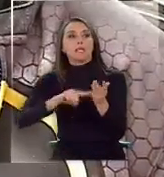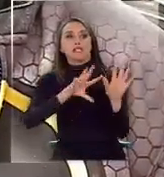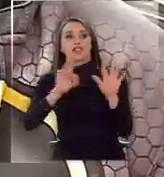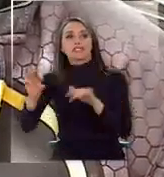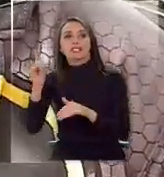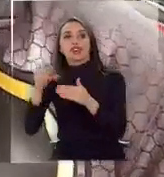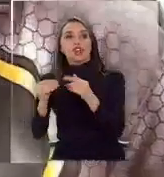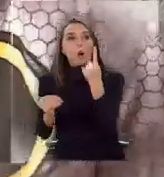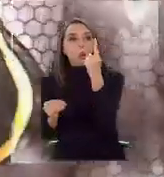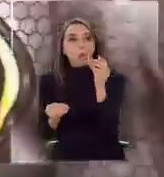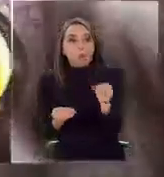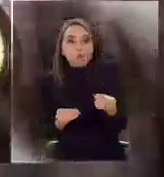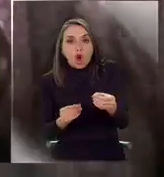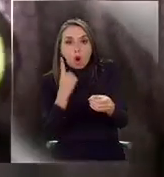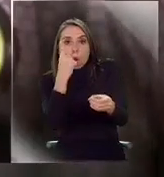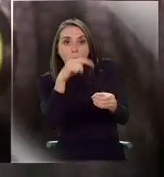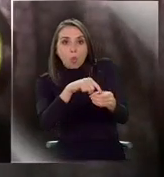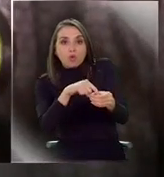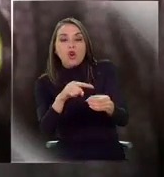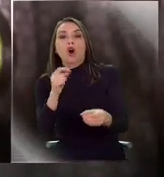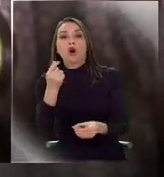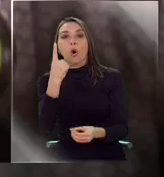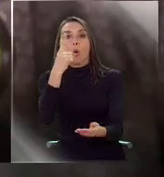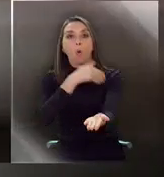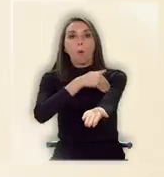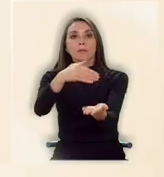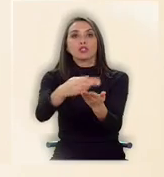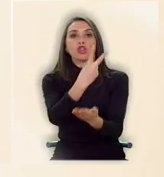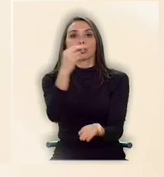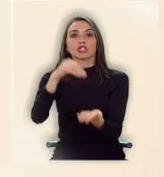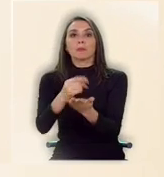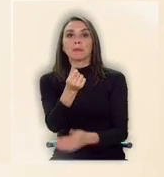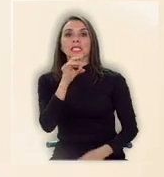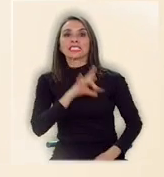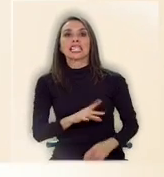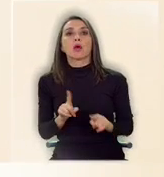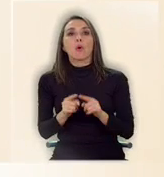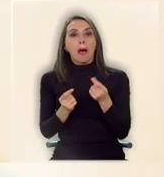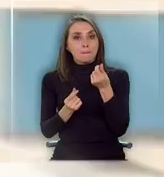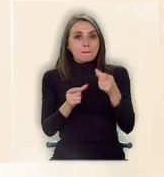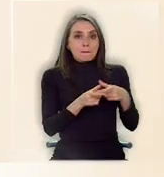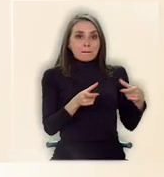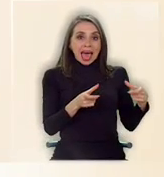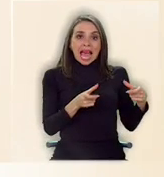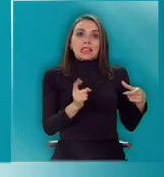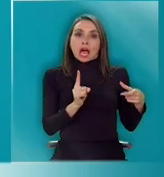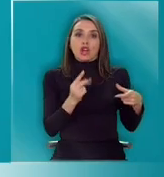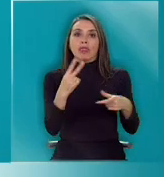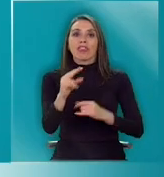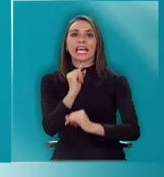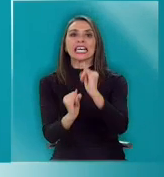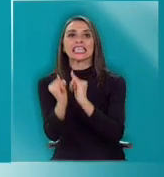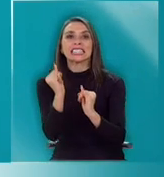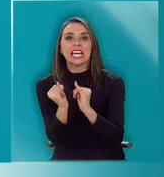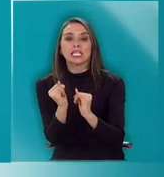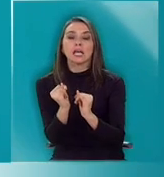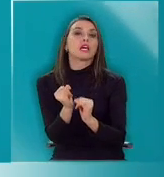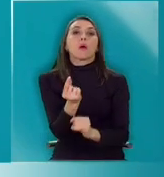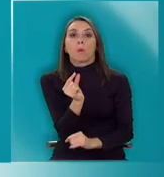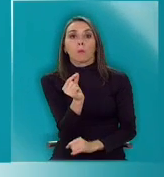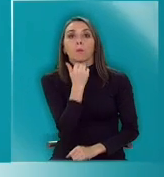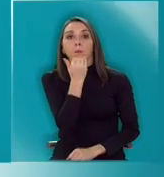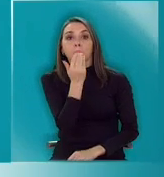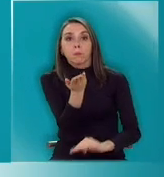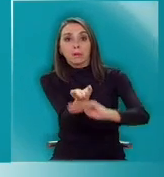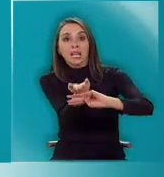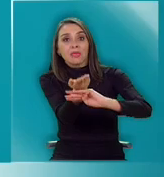$1,900 aproximadamente 1.200.000 pesos. Es como el dinero en efectivo de Internet y no hablamos de cantidades pequeñas.